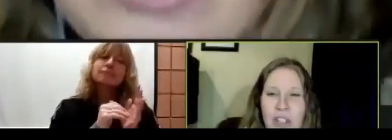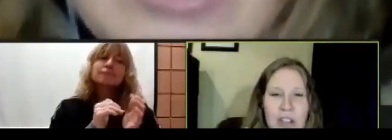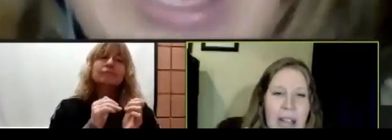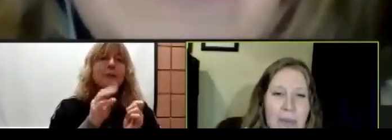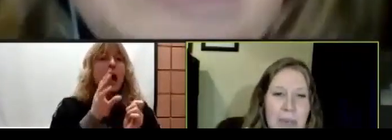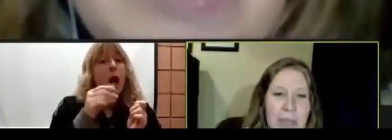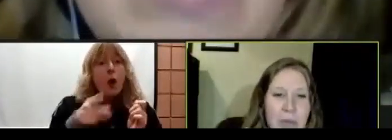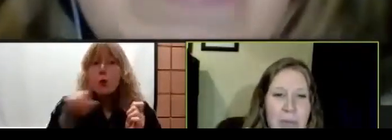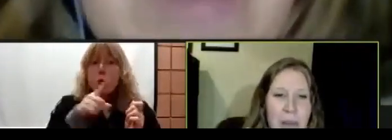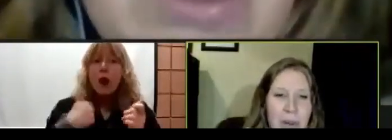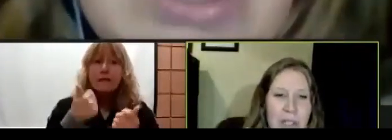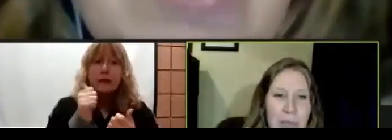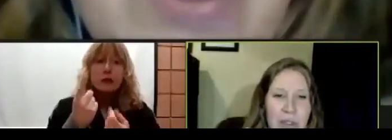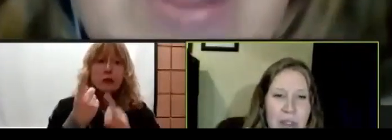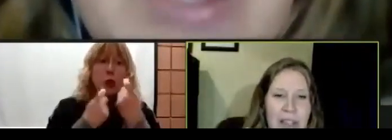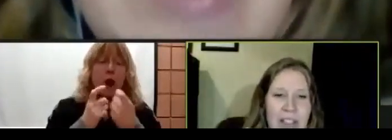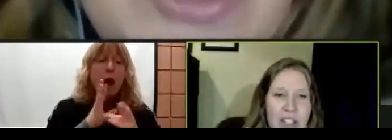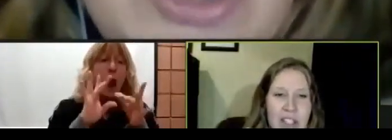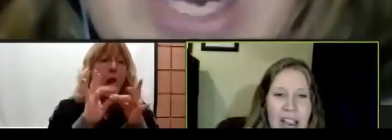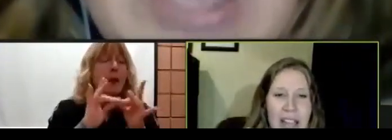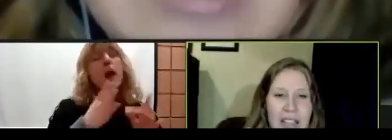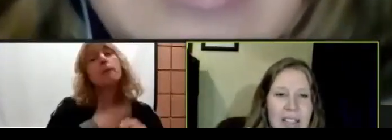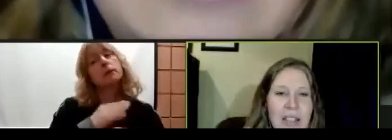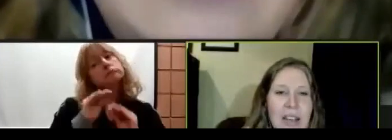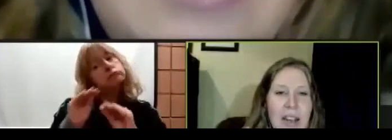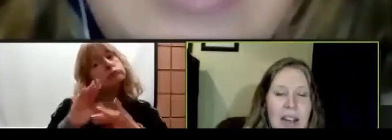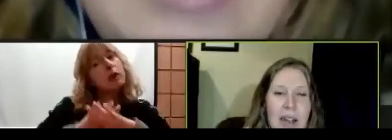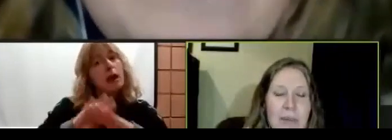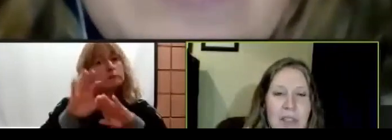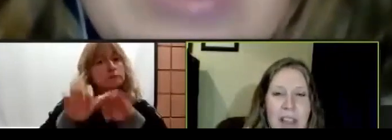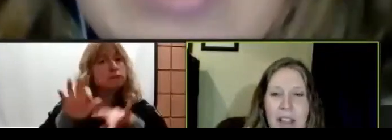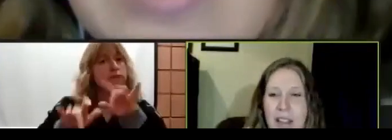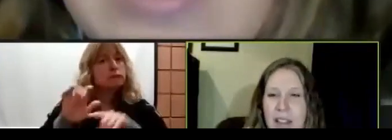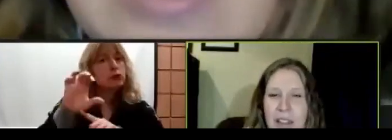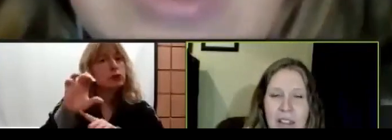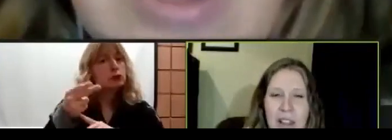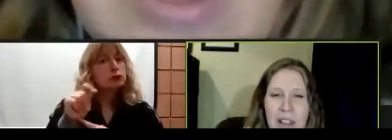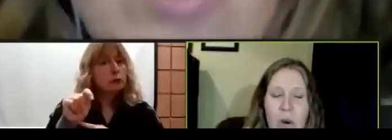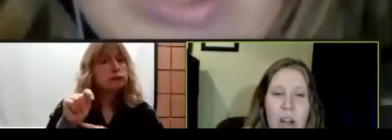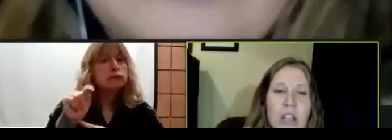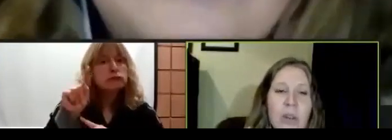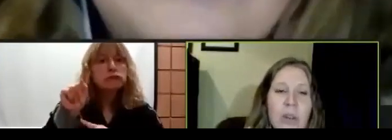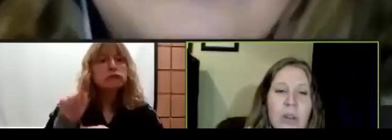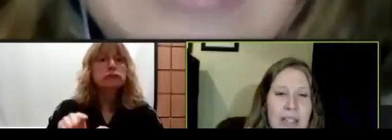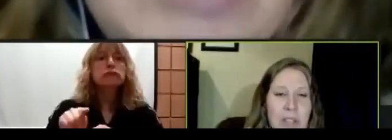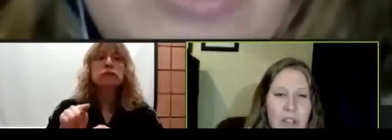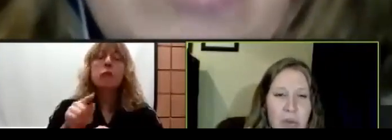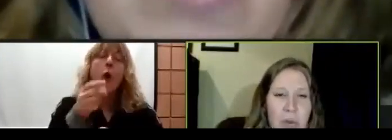entonces aquí vamos vamos a seguir al siguiente parte de nuestra agenda